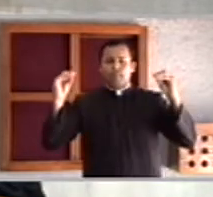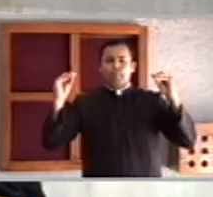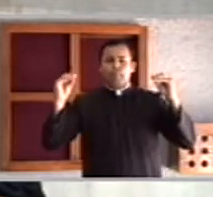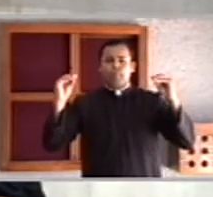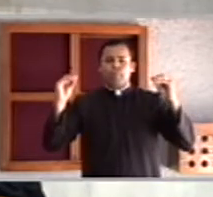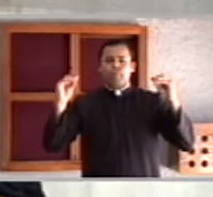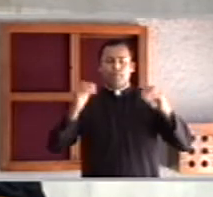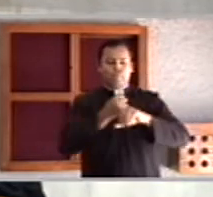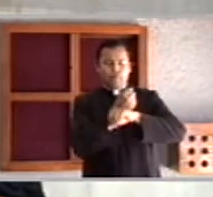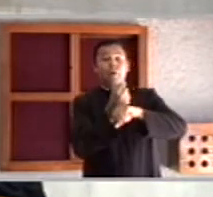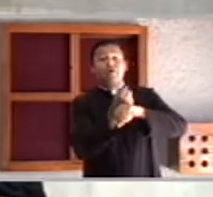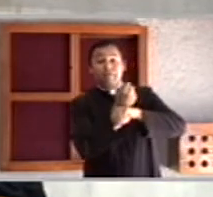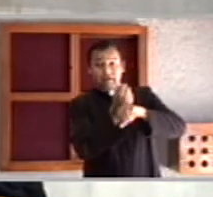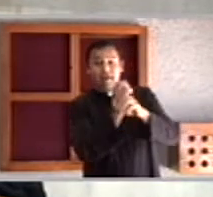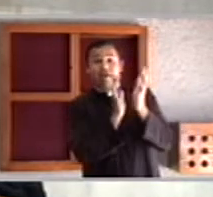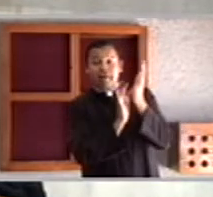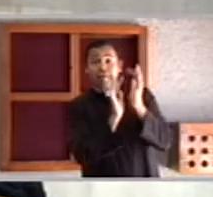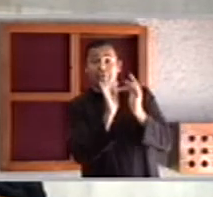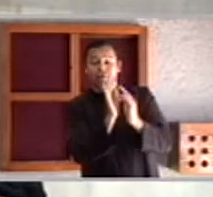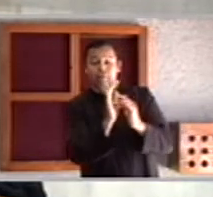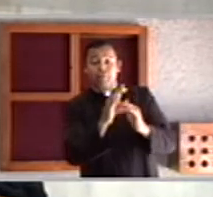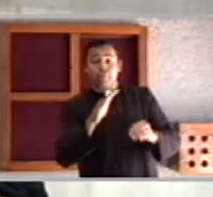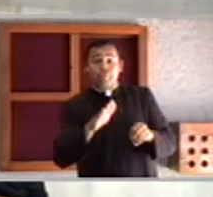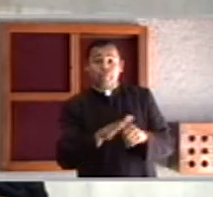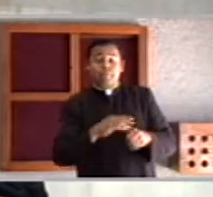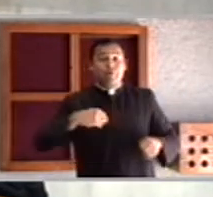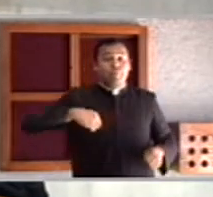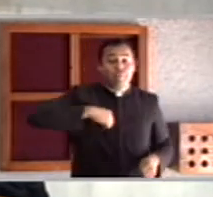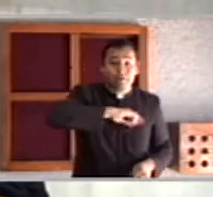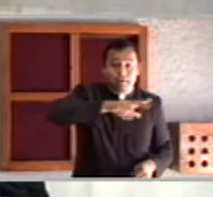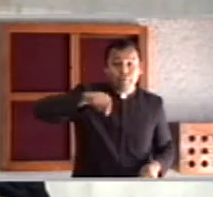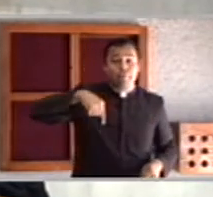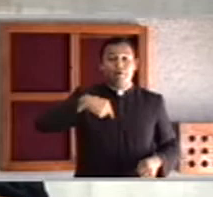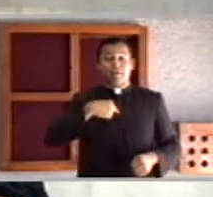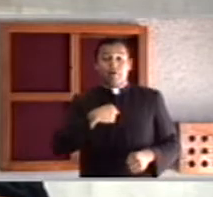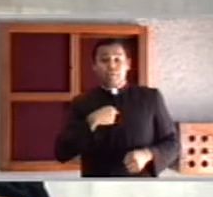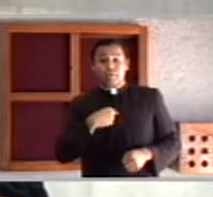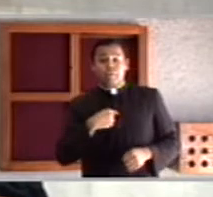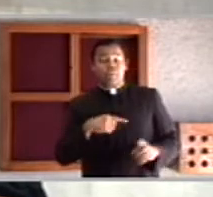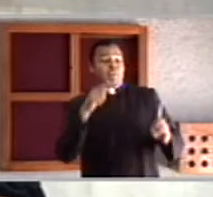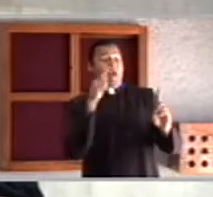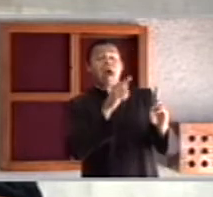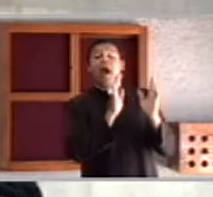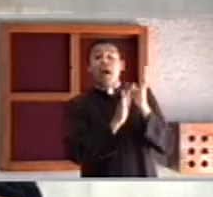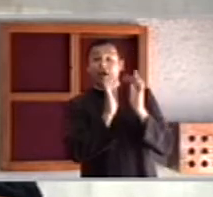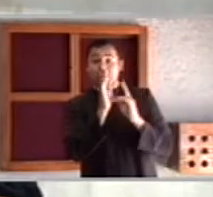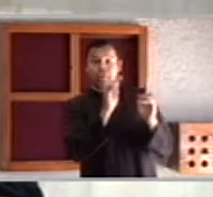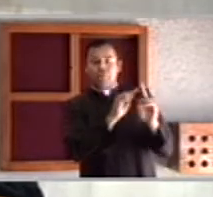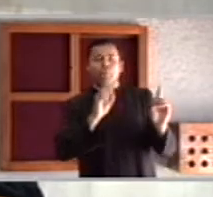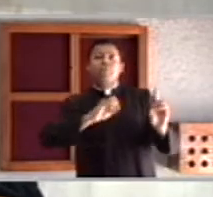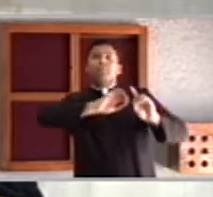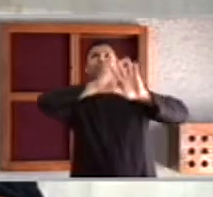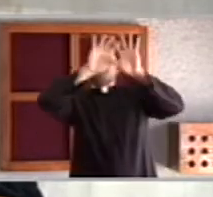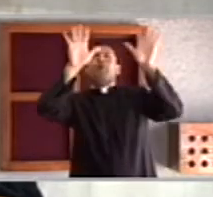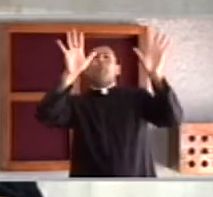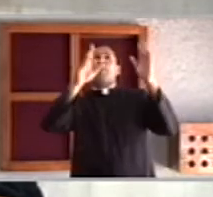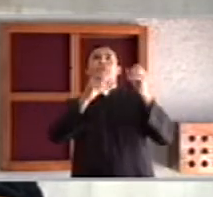sacerdotes para Dios y Padre. A Él la gloria y el poder por los siglos de los siglos.